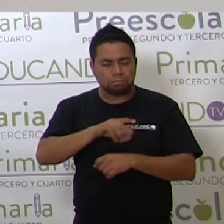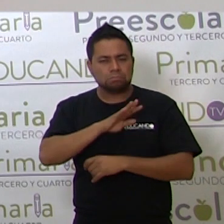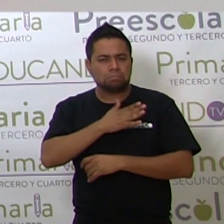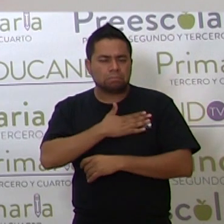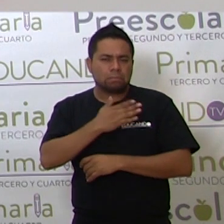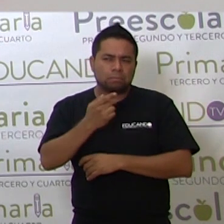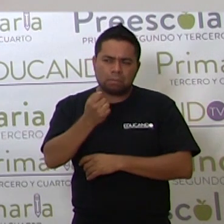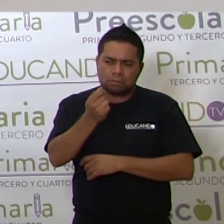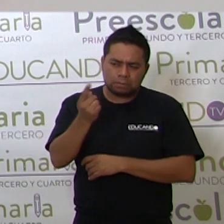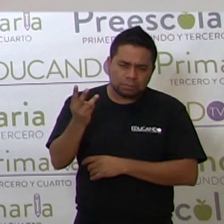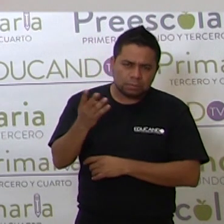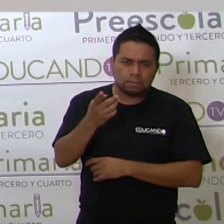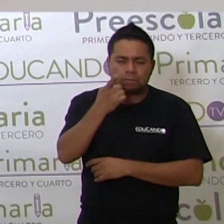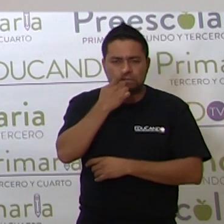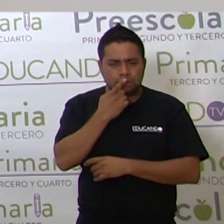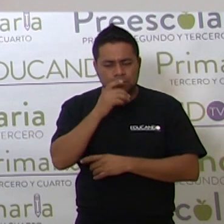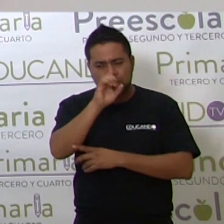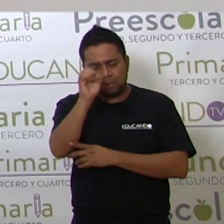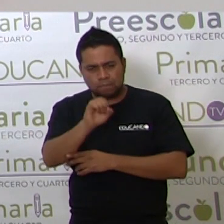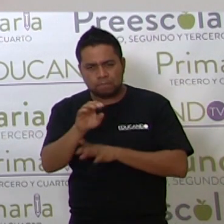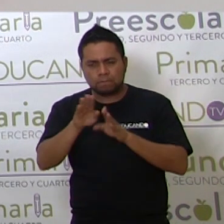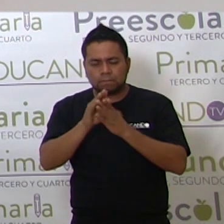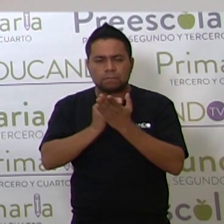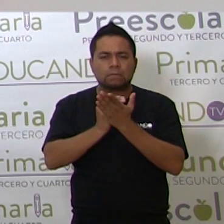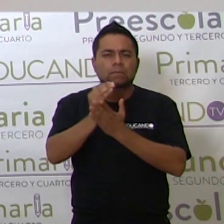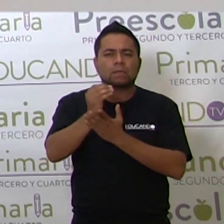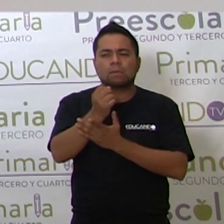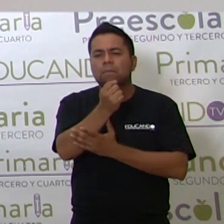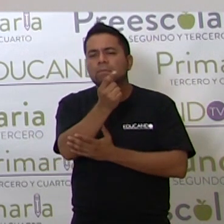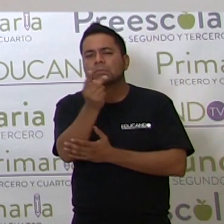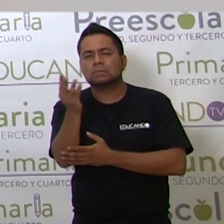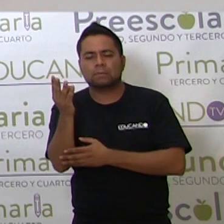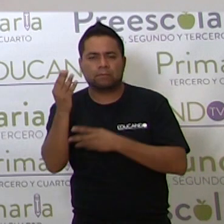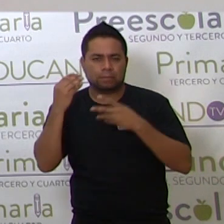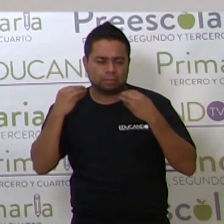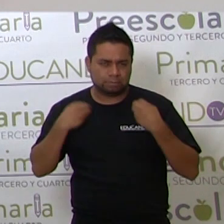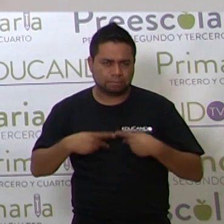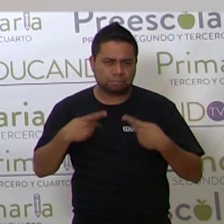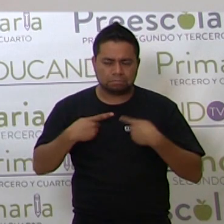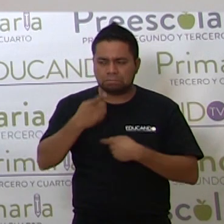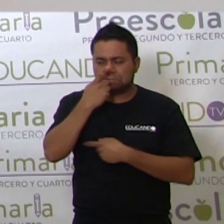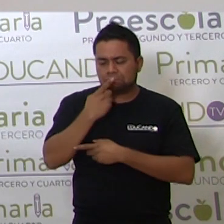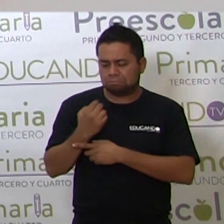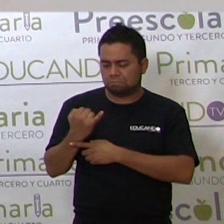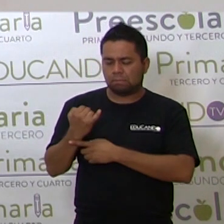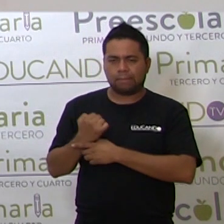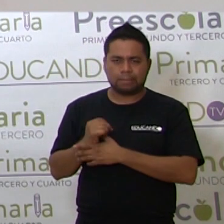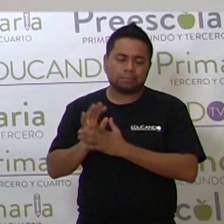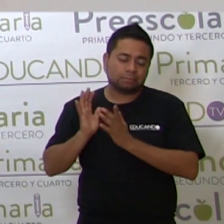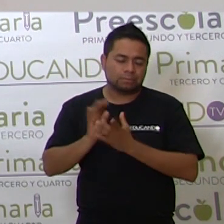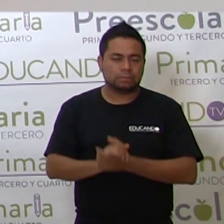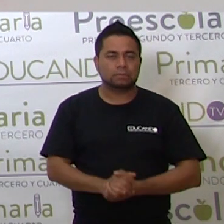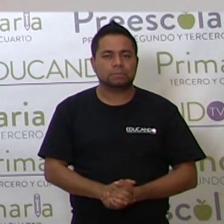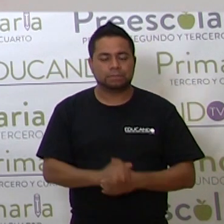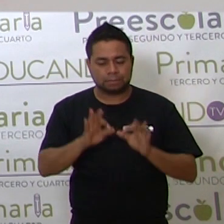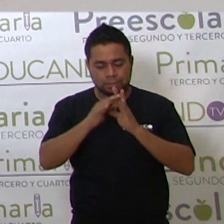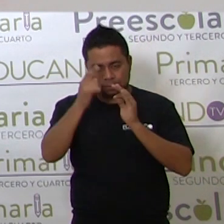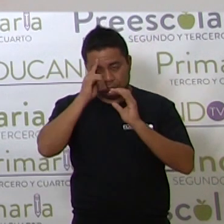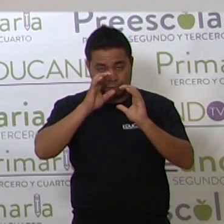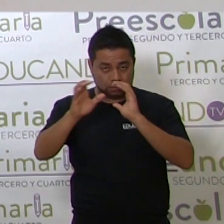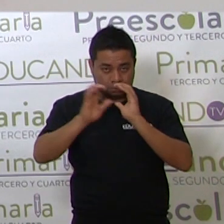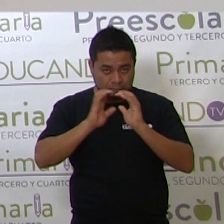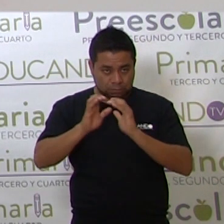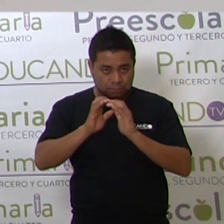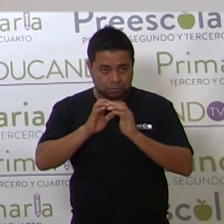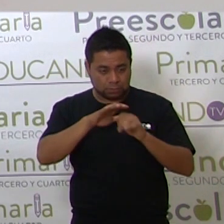más o menos un porcentaje elevado de que varias personas consideran que sí los medios de comunicación